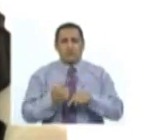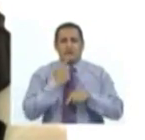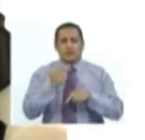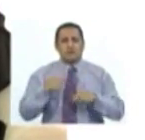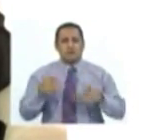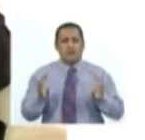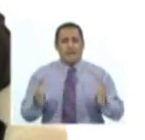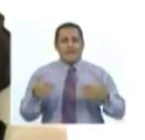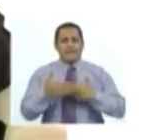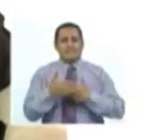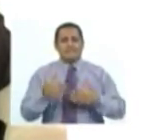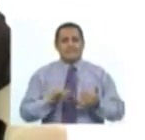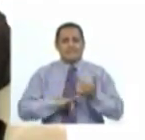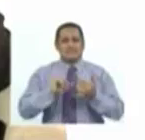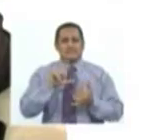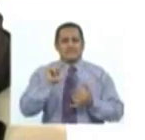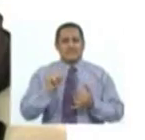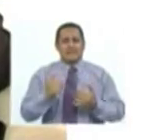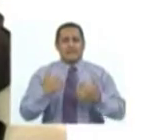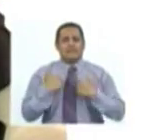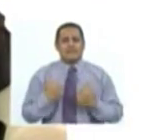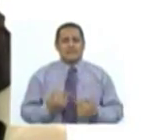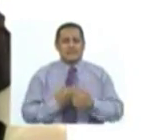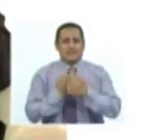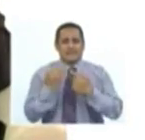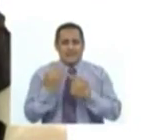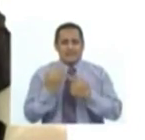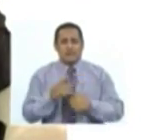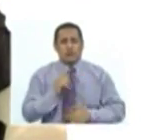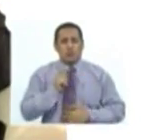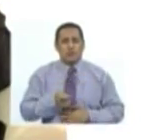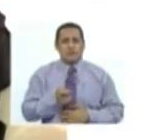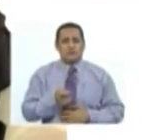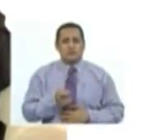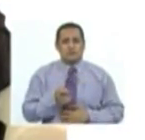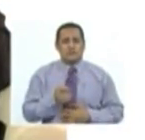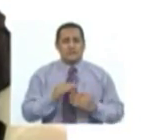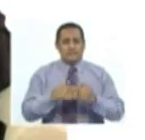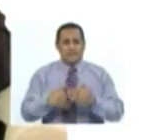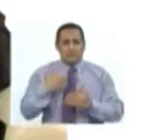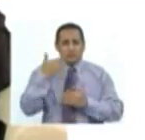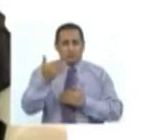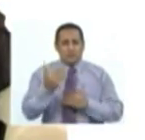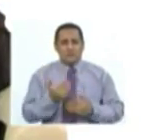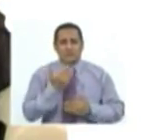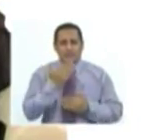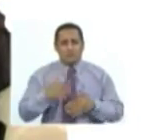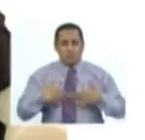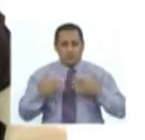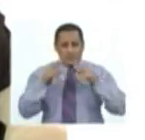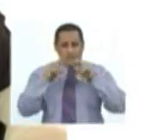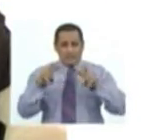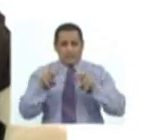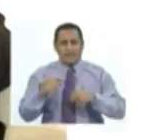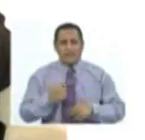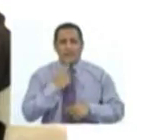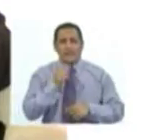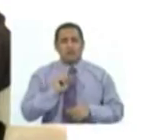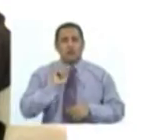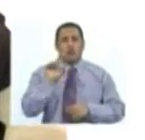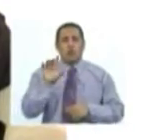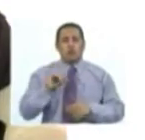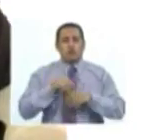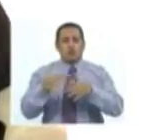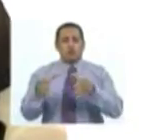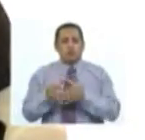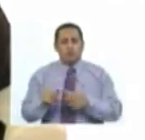sala conformada por 3 magistrados, y luego quien puede revisar esto es otra sala